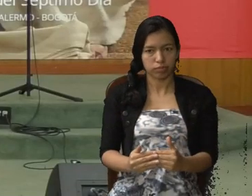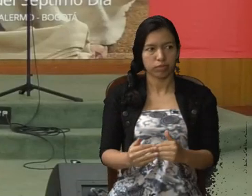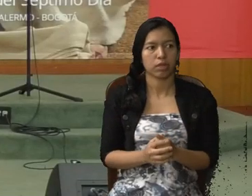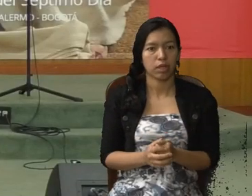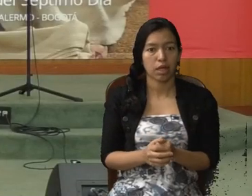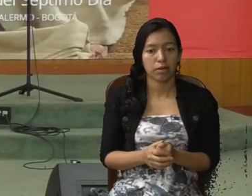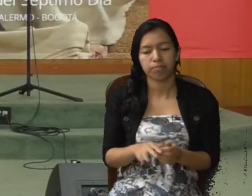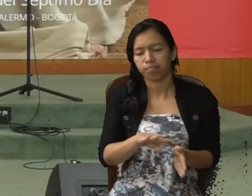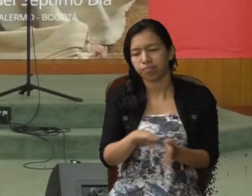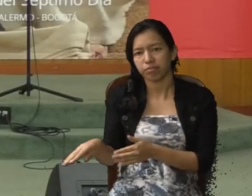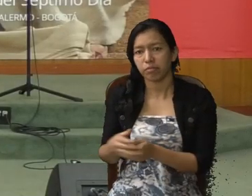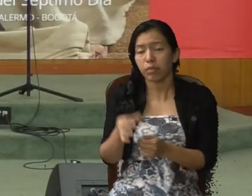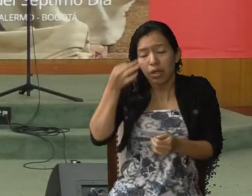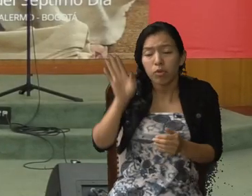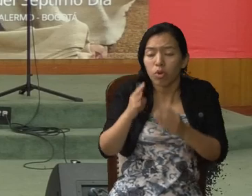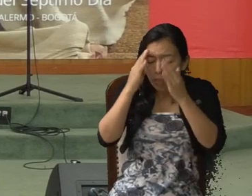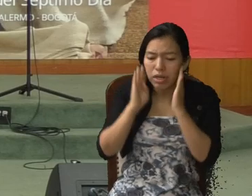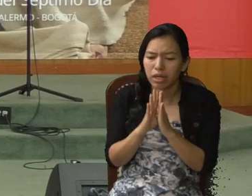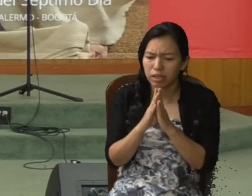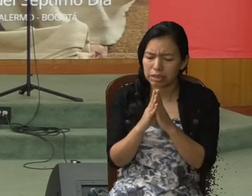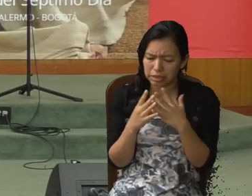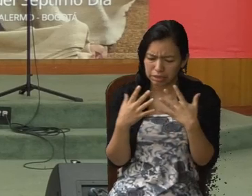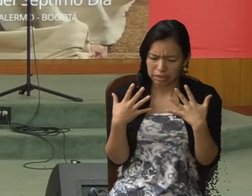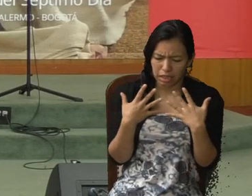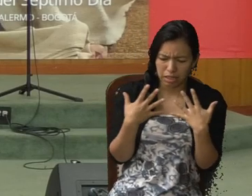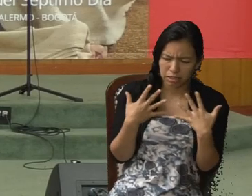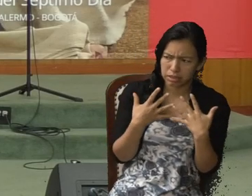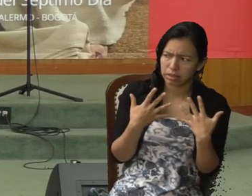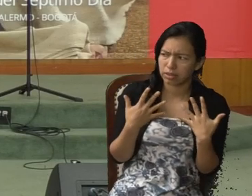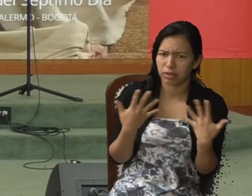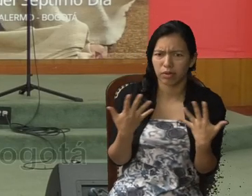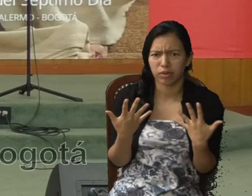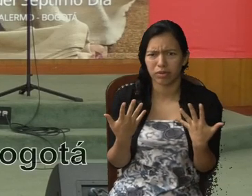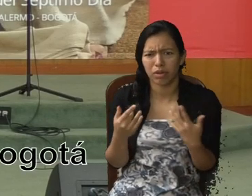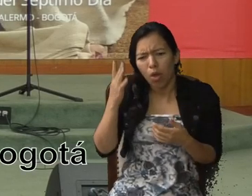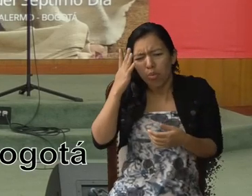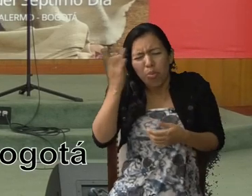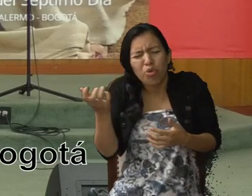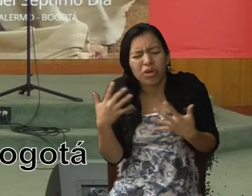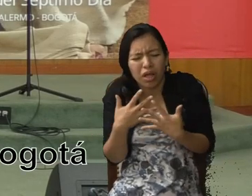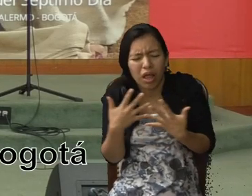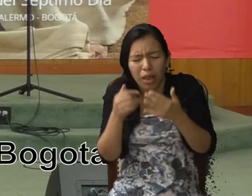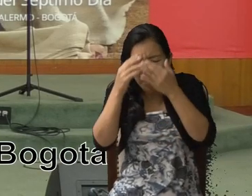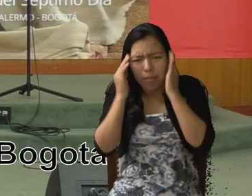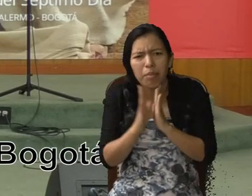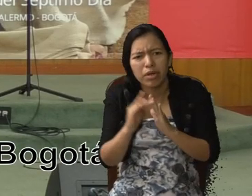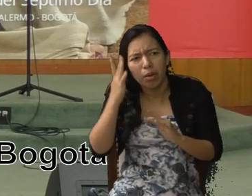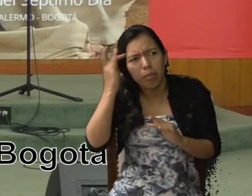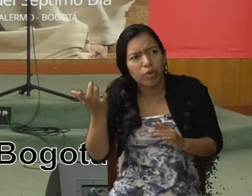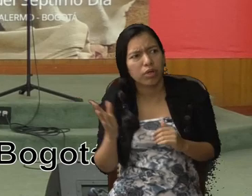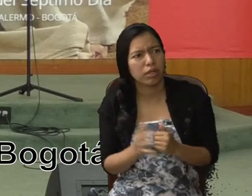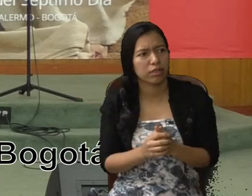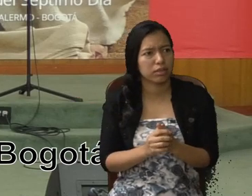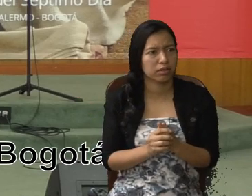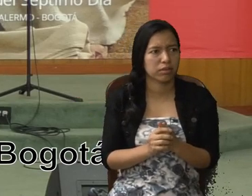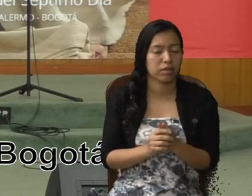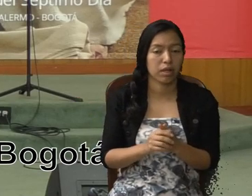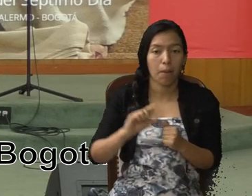tuvo miedo. Ustedes ven que el texto lo relata. ¿Por qué podría tener miedo María? Bueno, primero era un